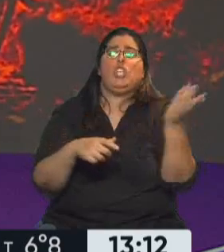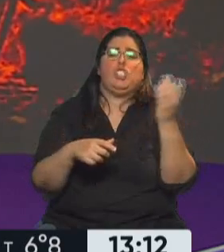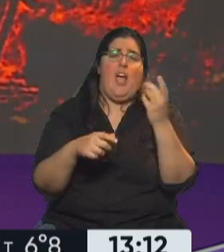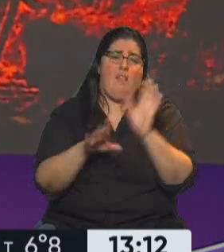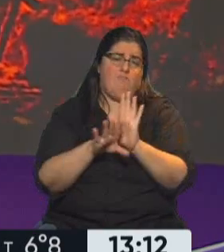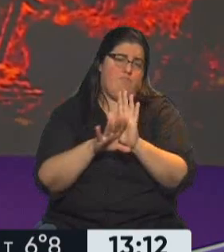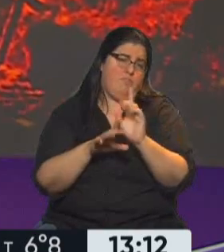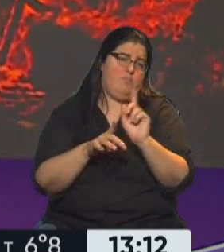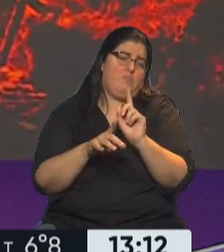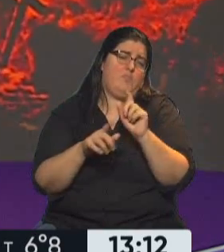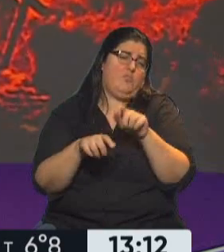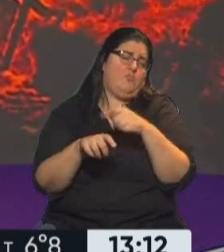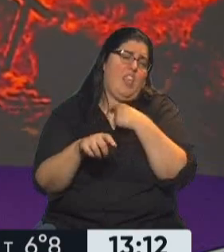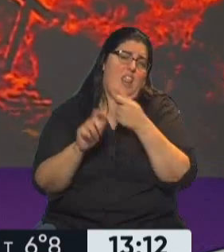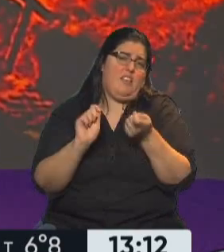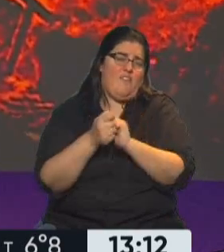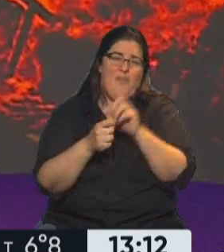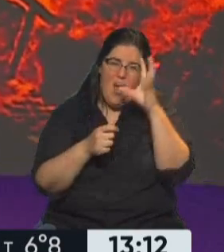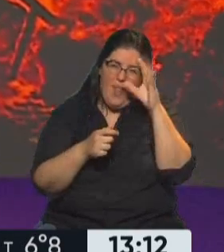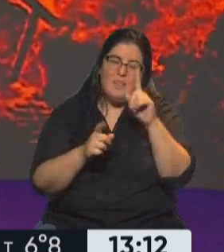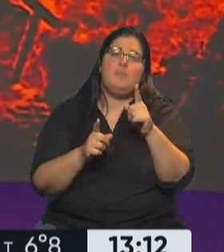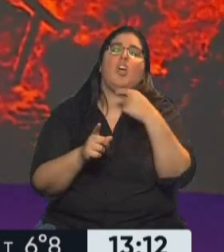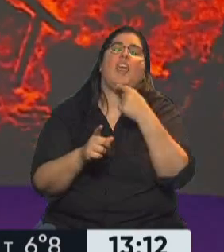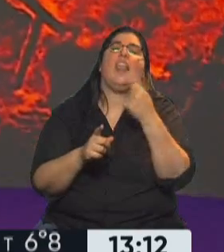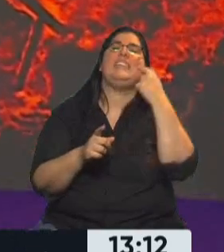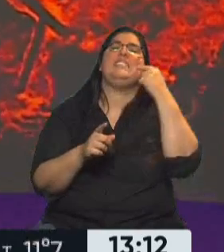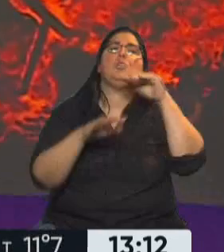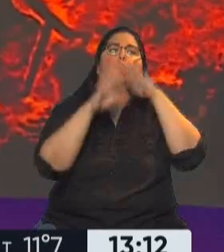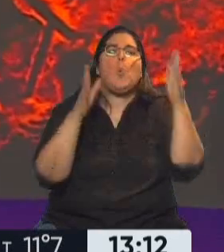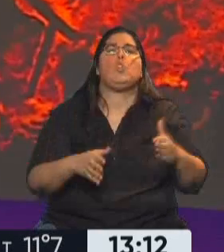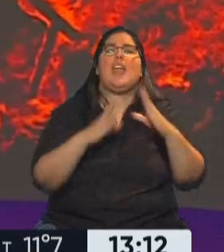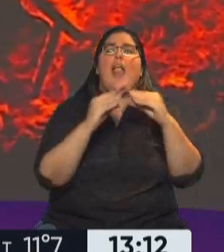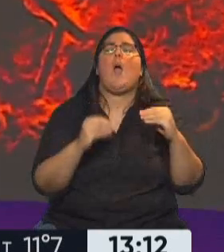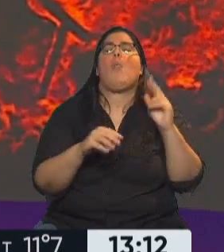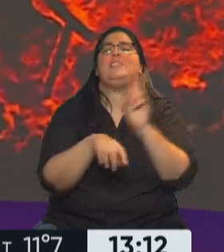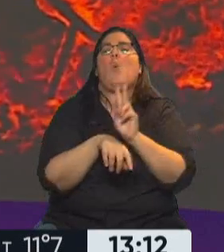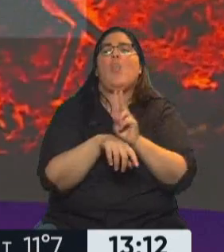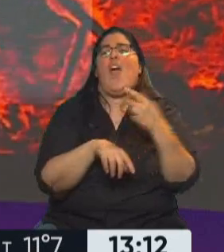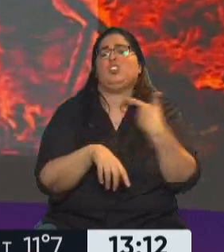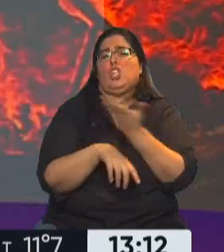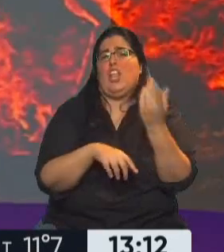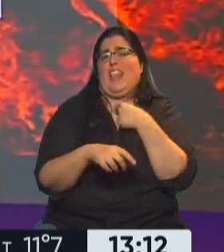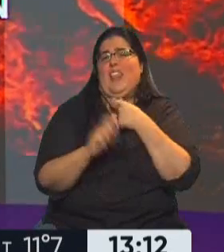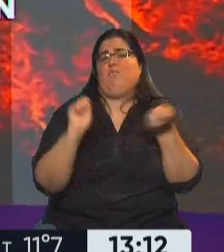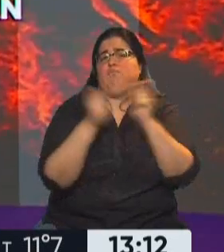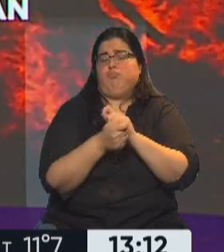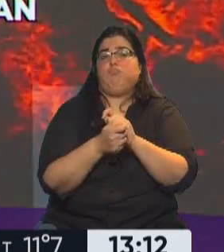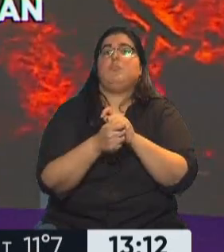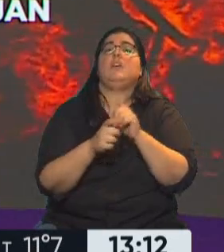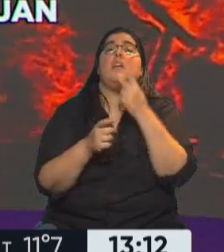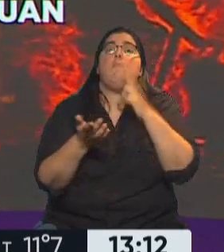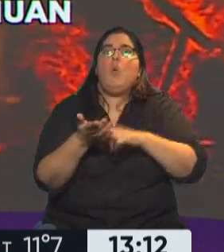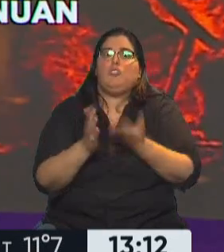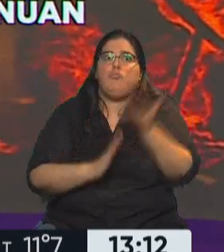represión policial. Recordemos que querían modificar el Instituto Nicaragüense de Seguridad Social, incrementando también los